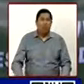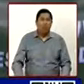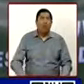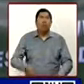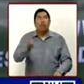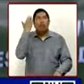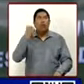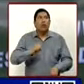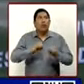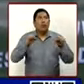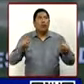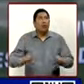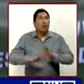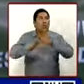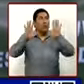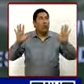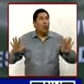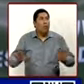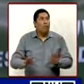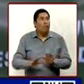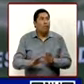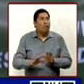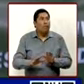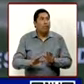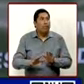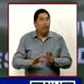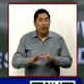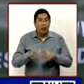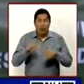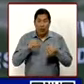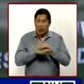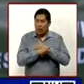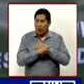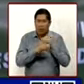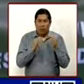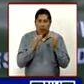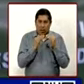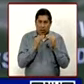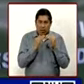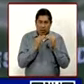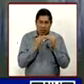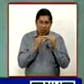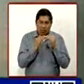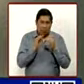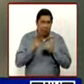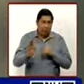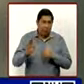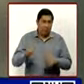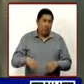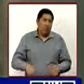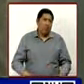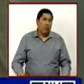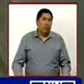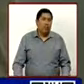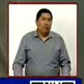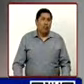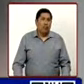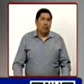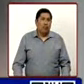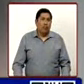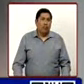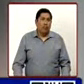sábado y domingo se habría quedado en el domicilio del menor ahora, del adolescente ahora aprendido.